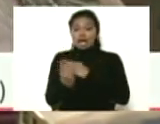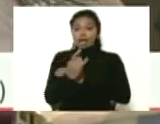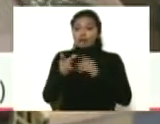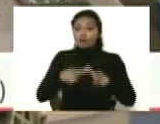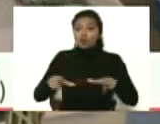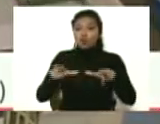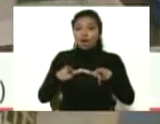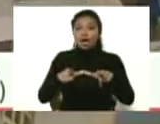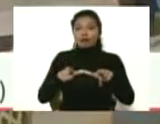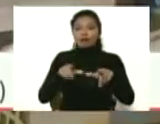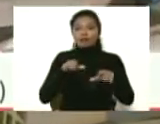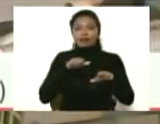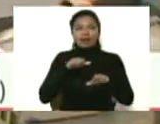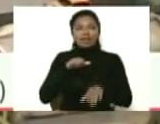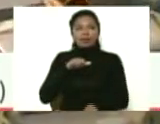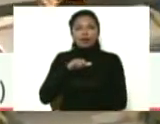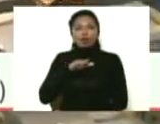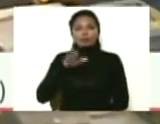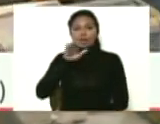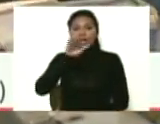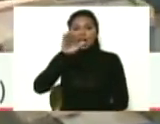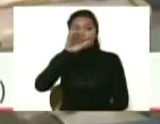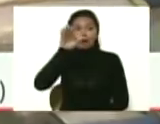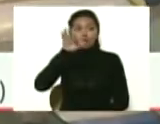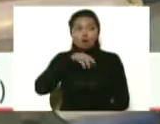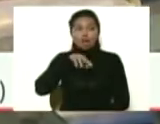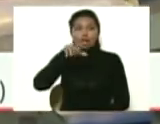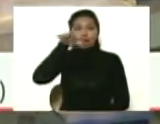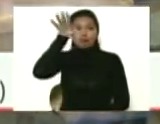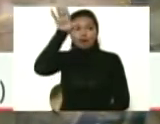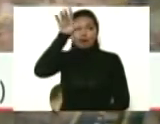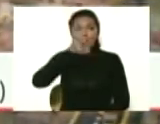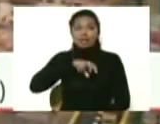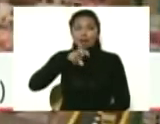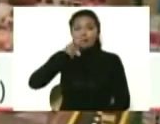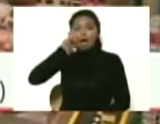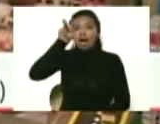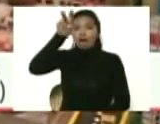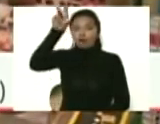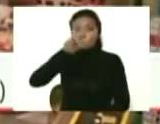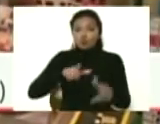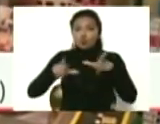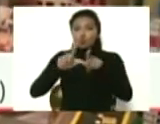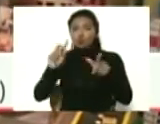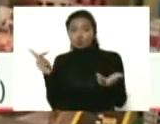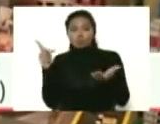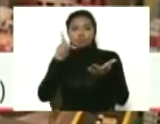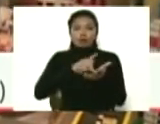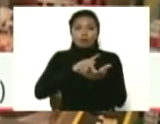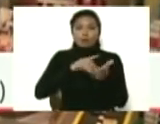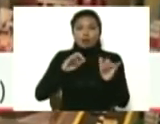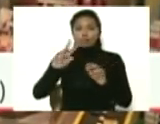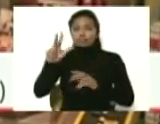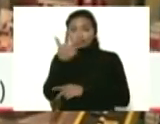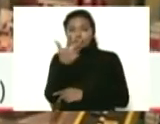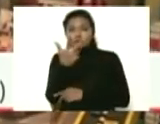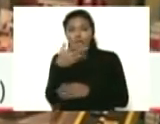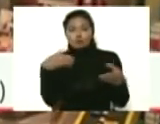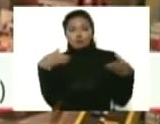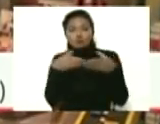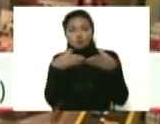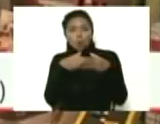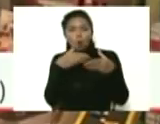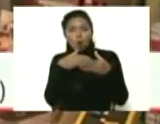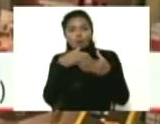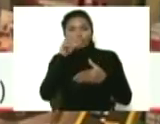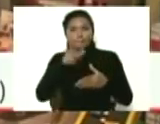El Calvario, del este hacia el oeste. Y de allí entramos con la tercera escuadra, que